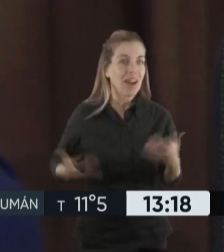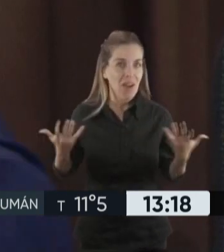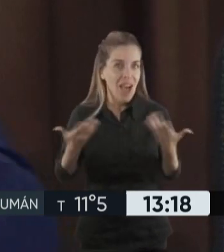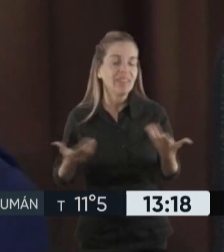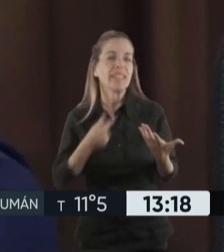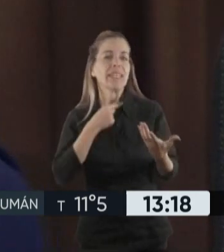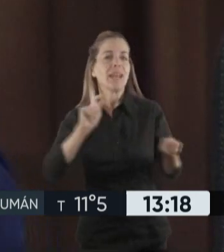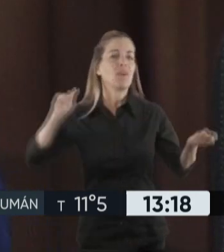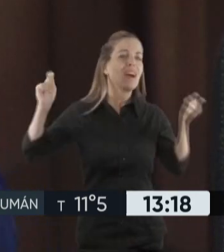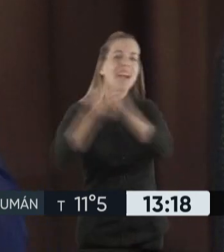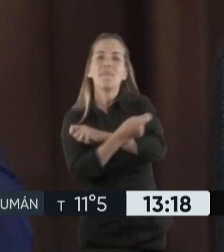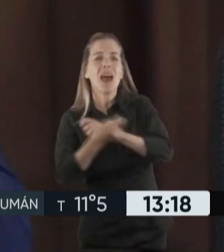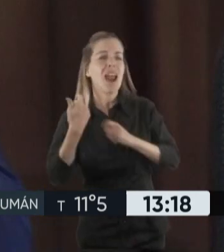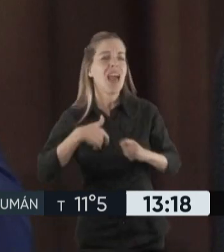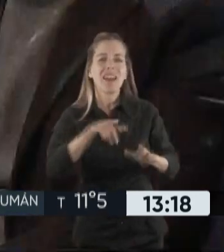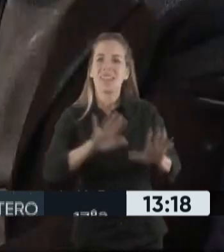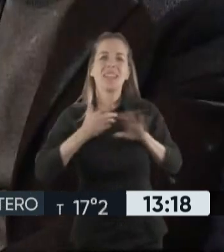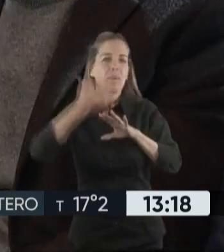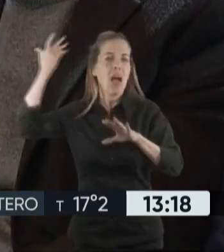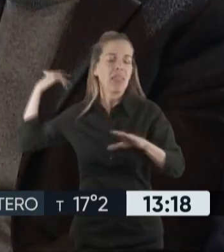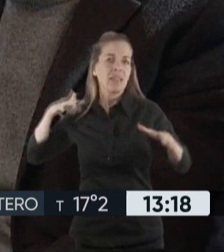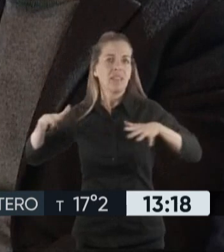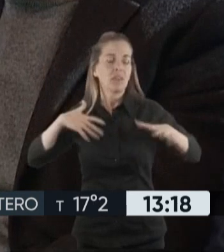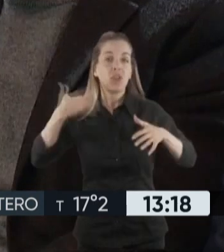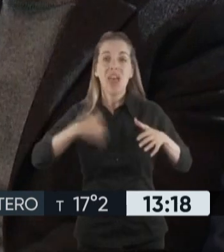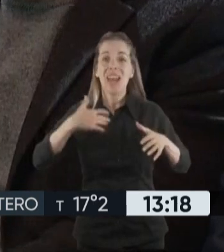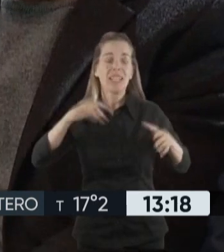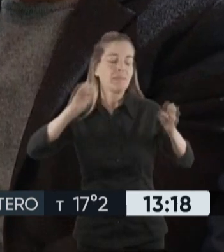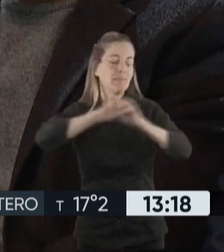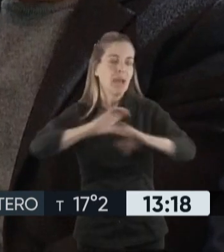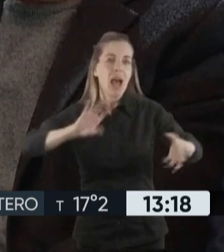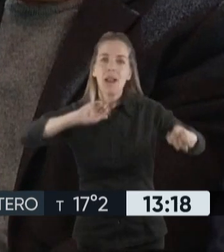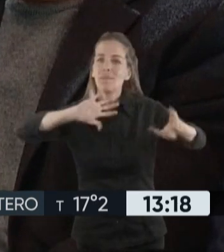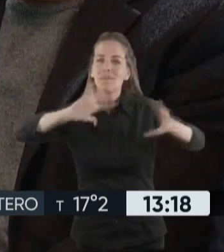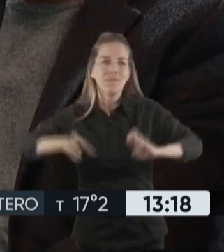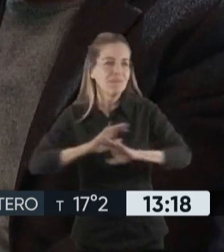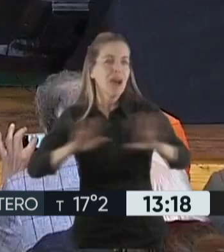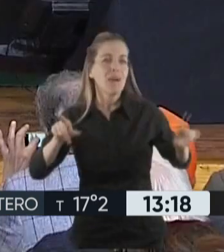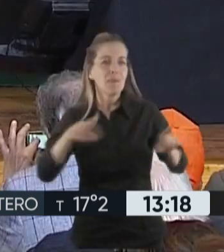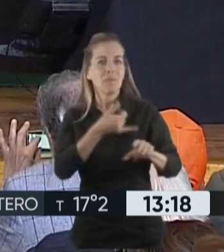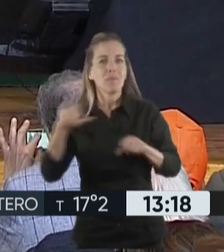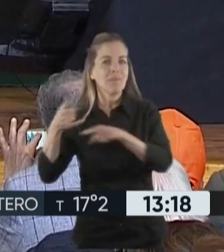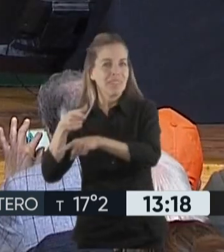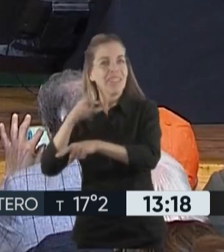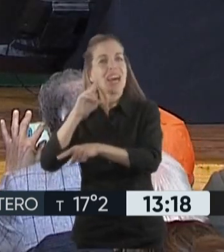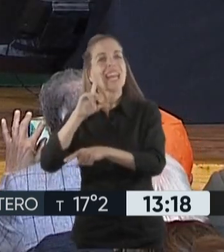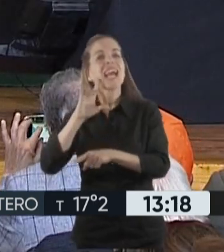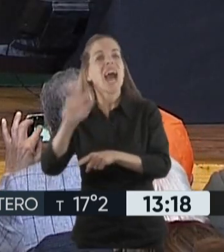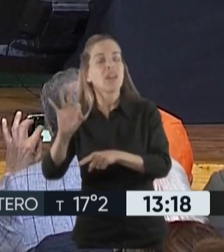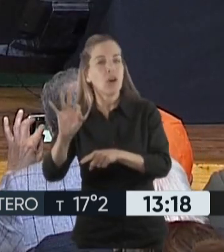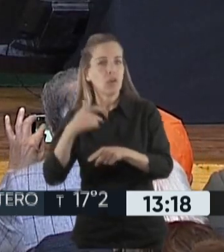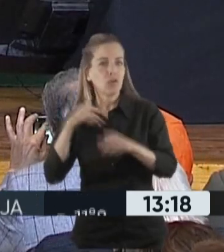dar vuelta a una Argentina que estaba muy mal, estaba muy mal. Ricardo decía, yo soy parecido a él, no me gusta